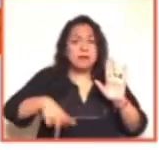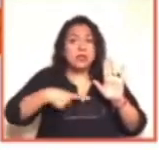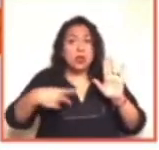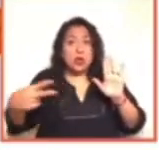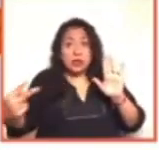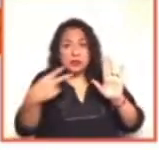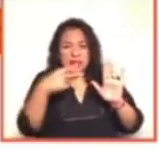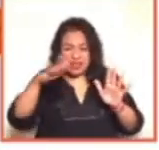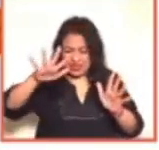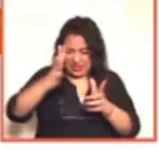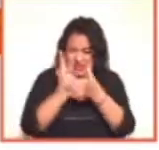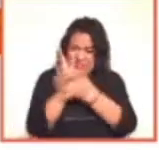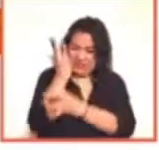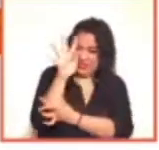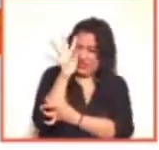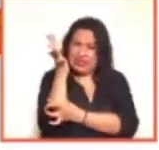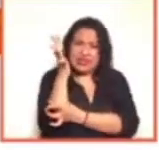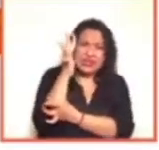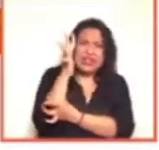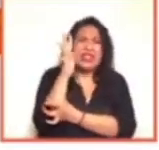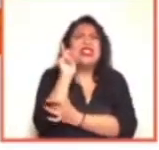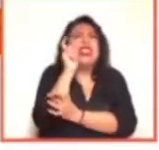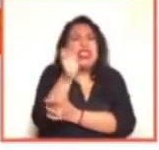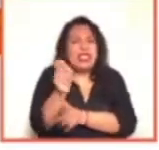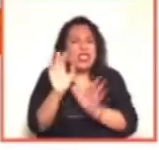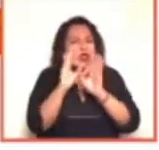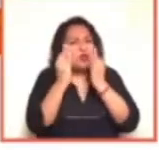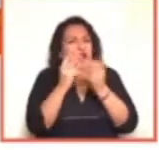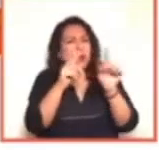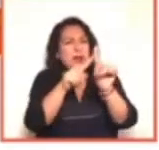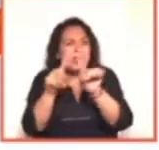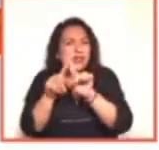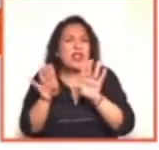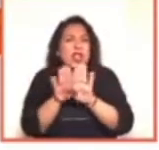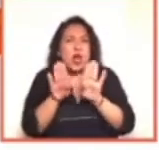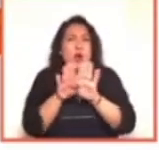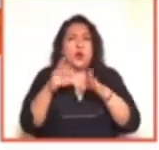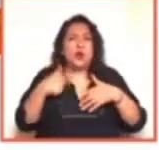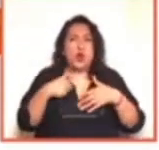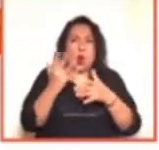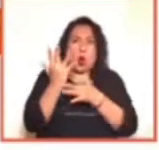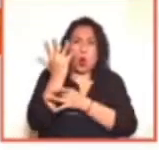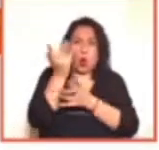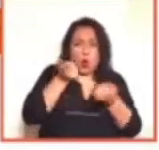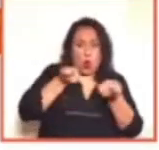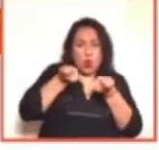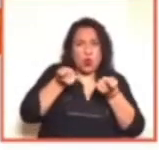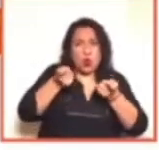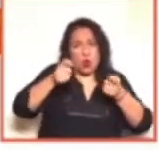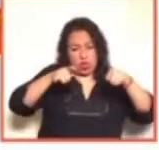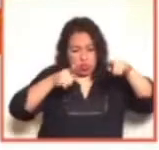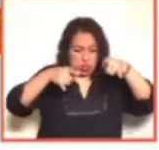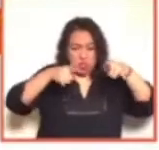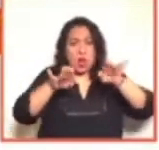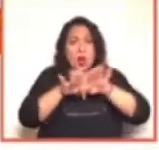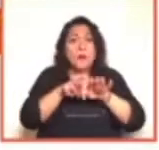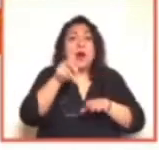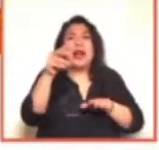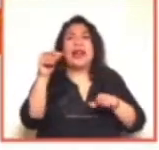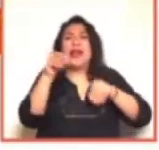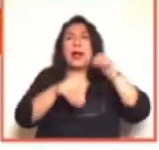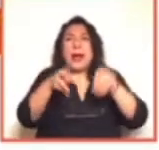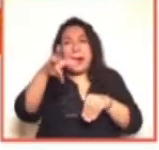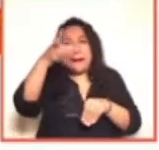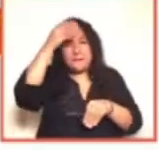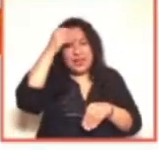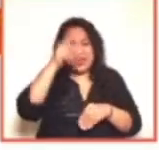títere, qué diferentes formas hay, cómo los podemos manipular. El montaje se llama El aprendiz de titiritero,